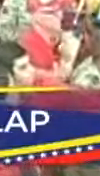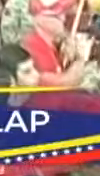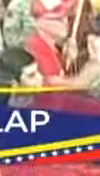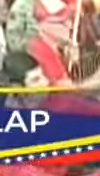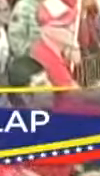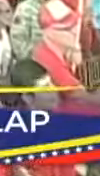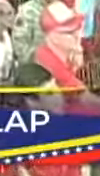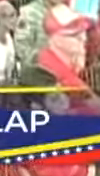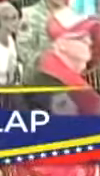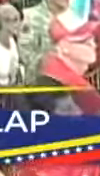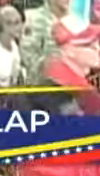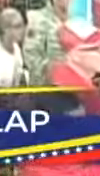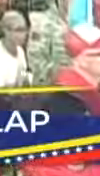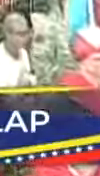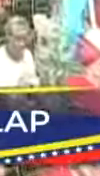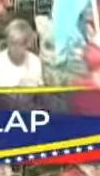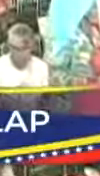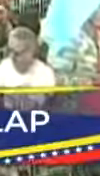¡Felicidades!